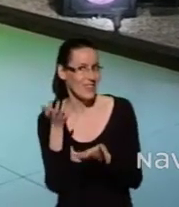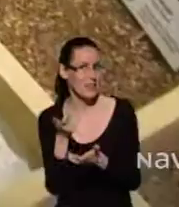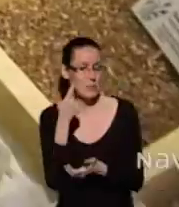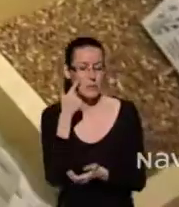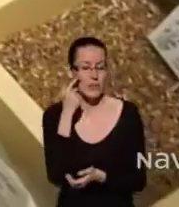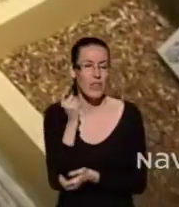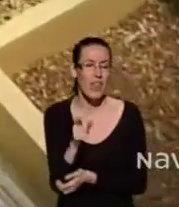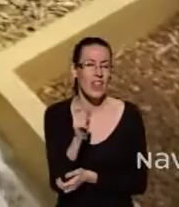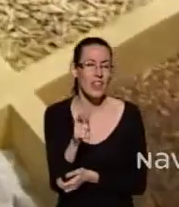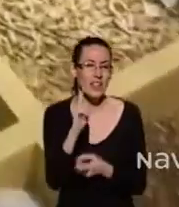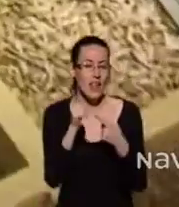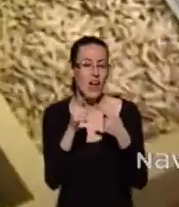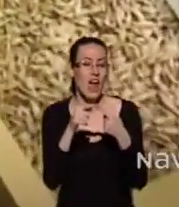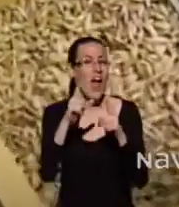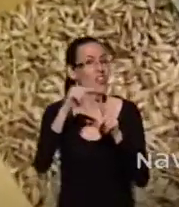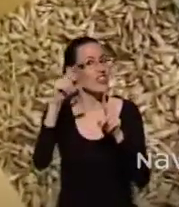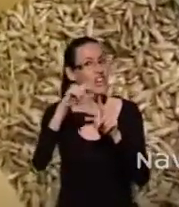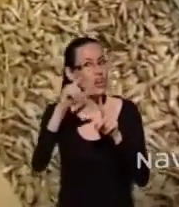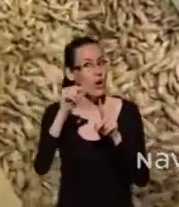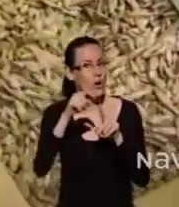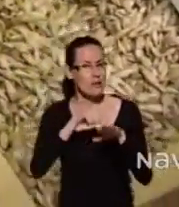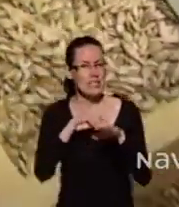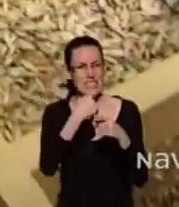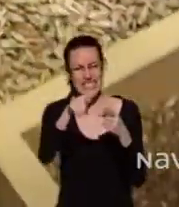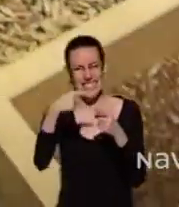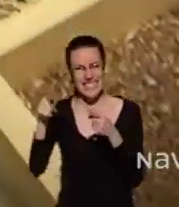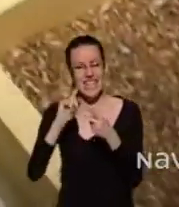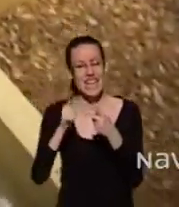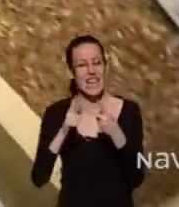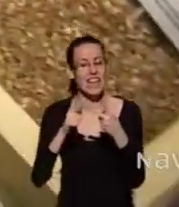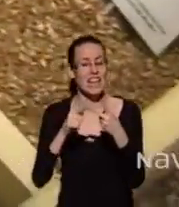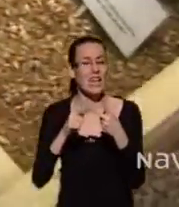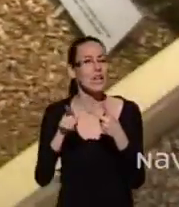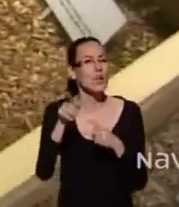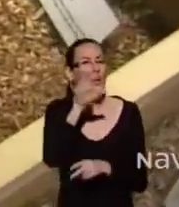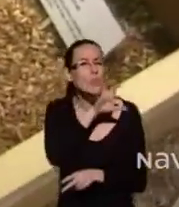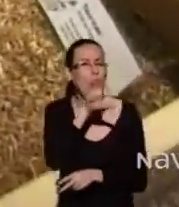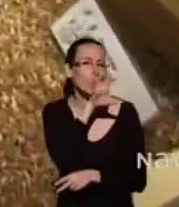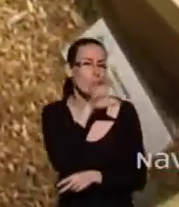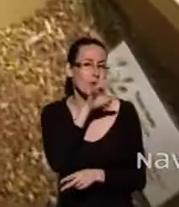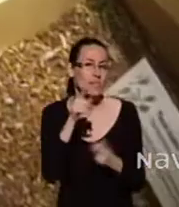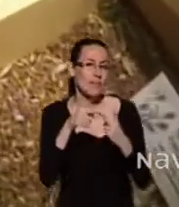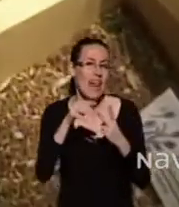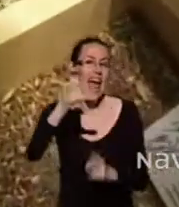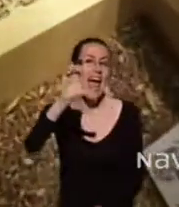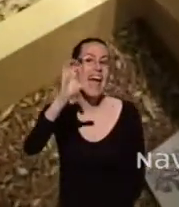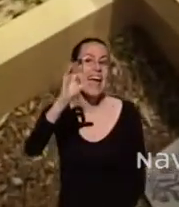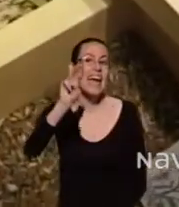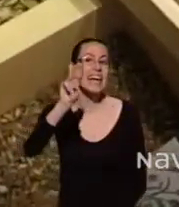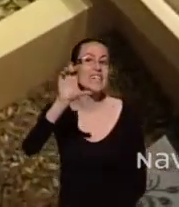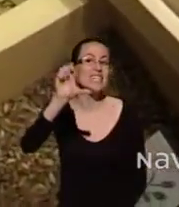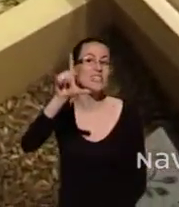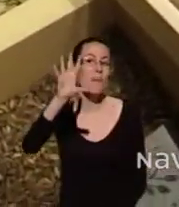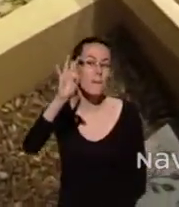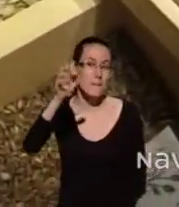habituales, el trigo, diferentes tipos de trigo, de cebada. Esta es bastante curioso, es la espelta, porque es un trigo